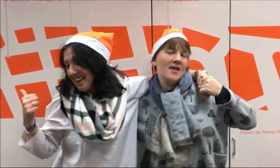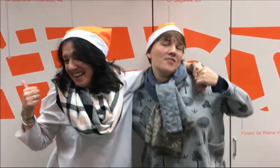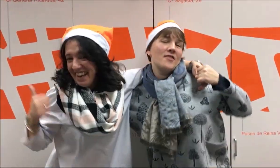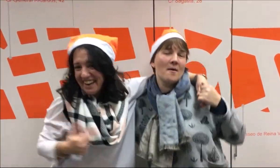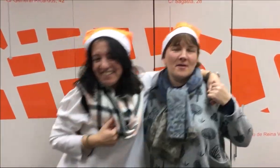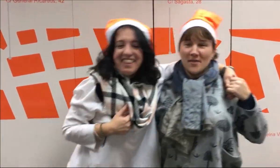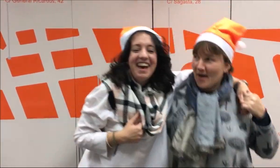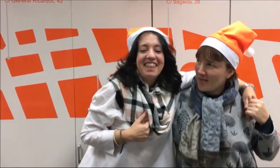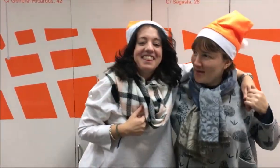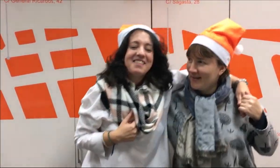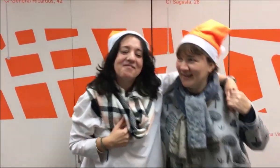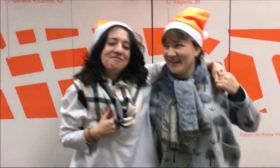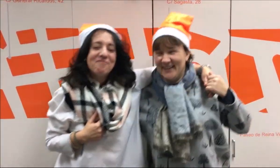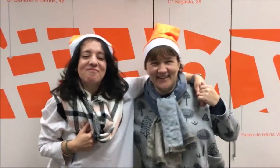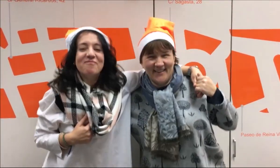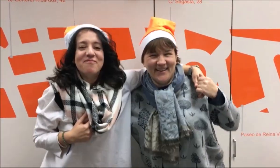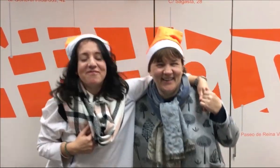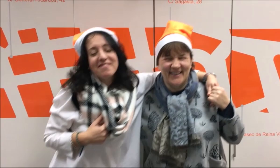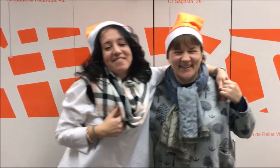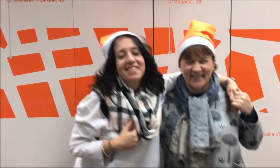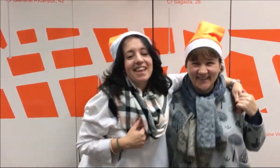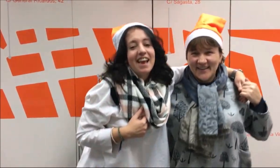Navidad! ¡Feliz Navidad!